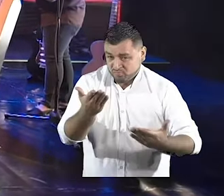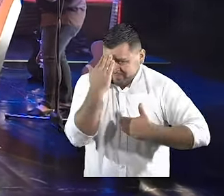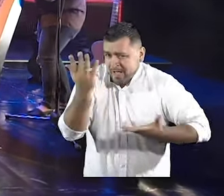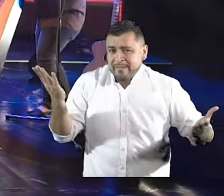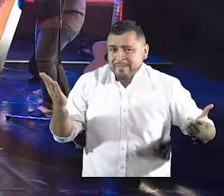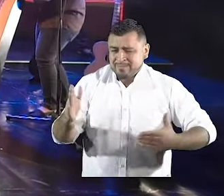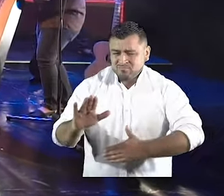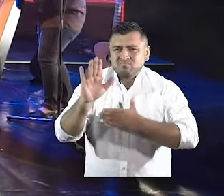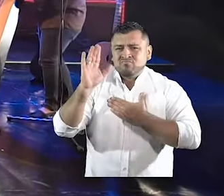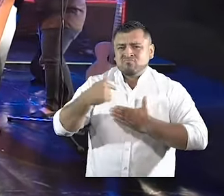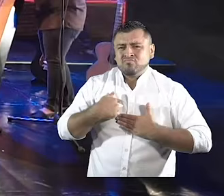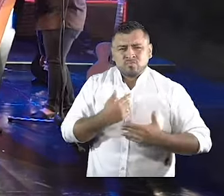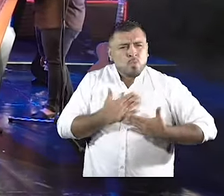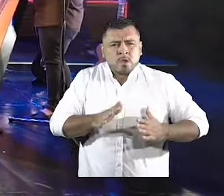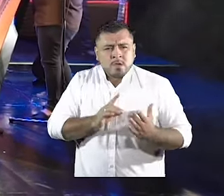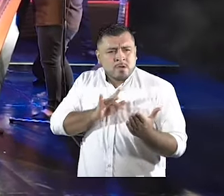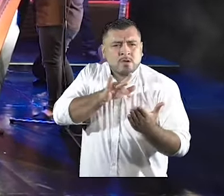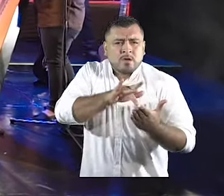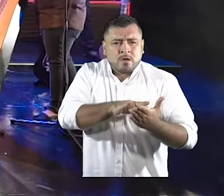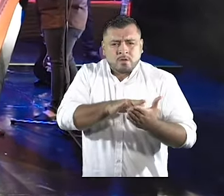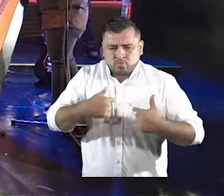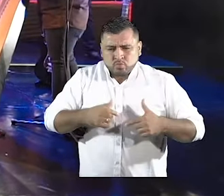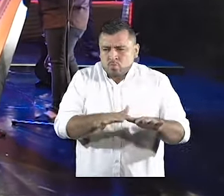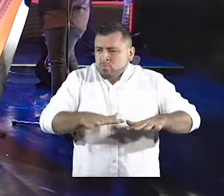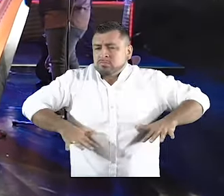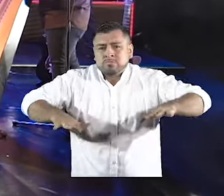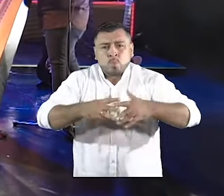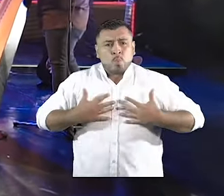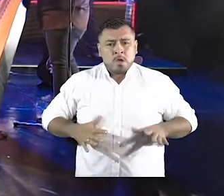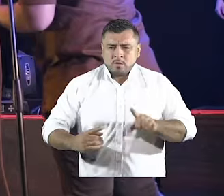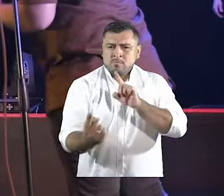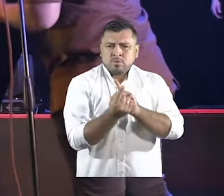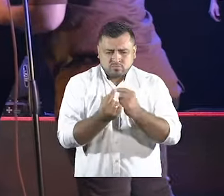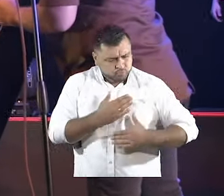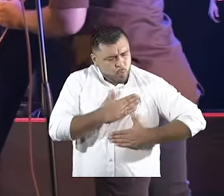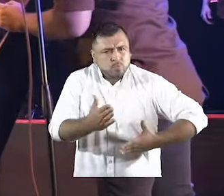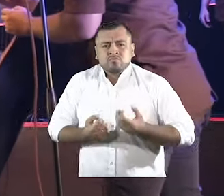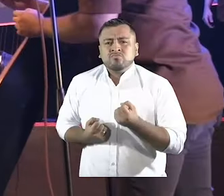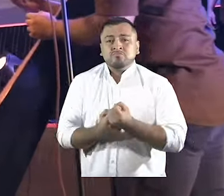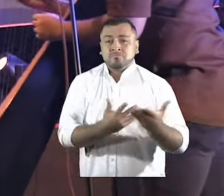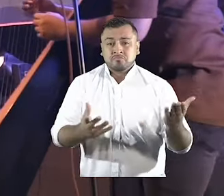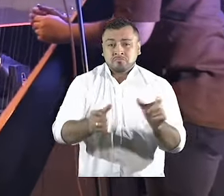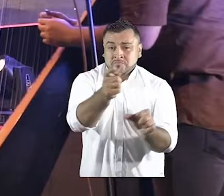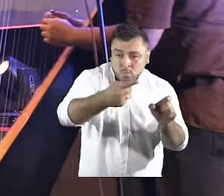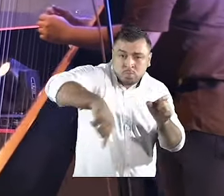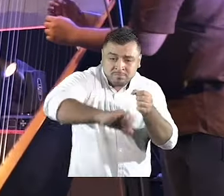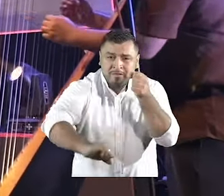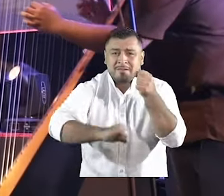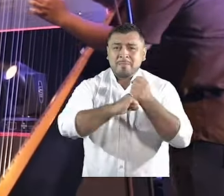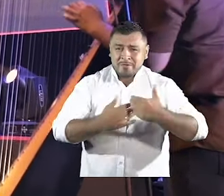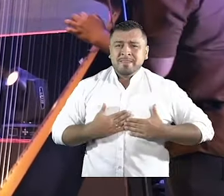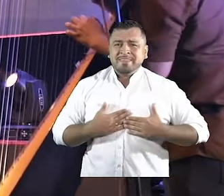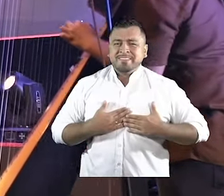gente, cuenten conmigo donde quiera que me encuentre. Gracias, mi gente, por respaldar